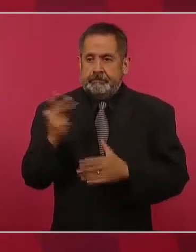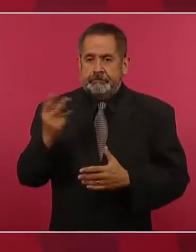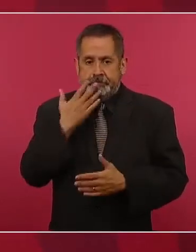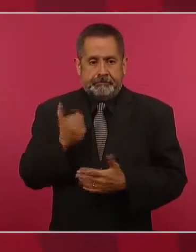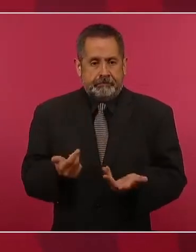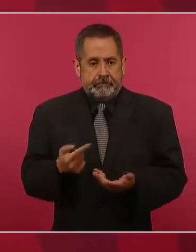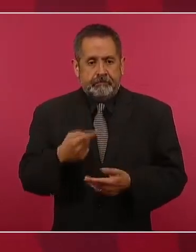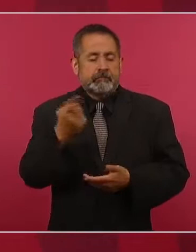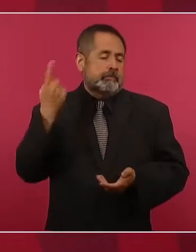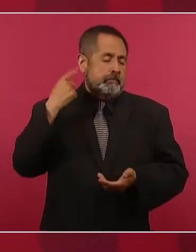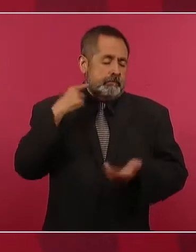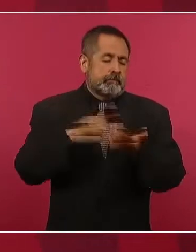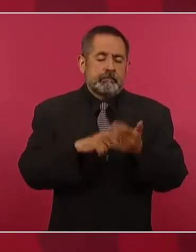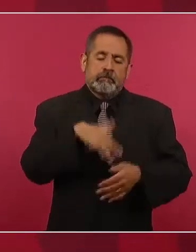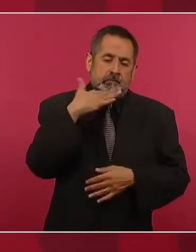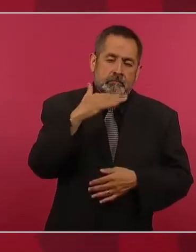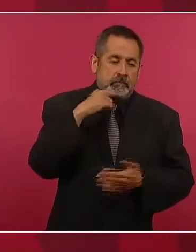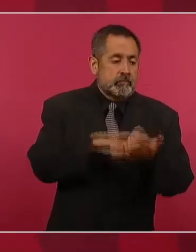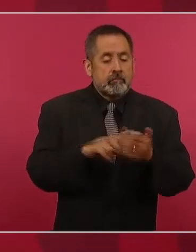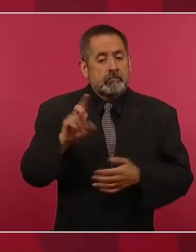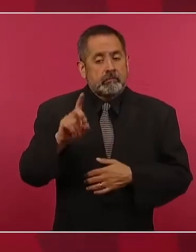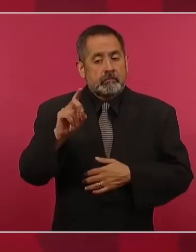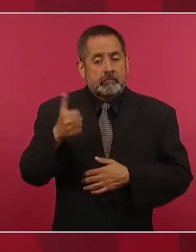que se impuso durante 36 años.